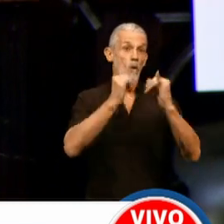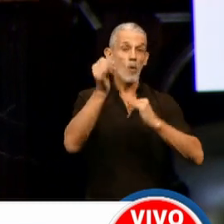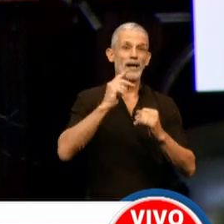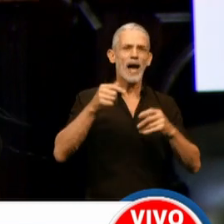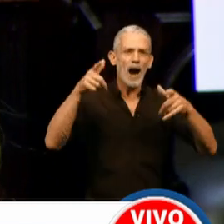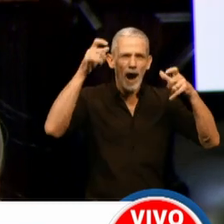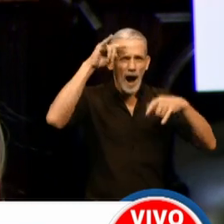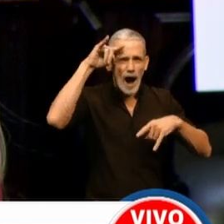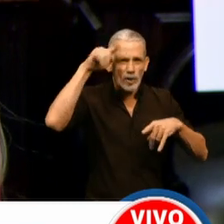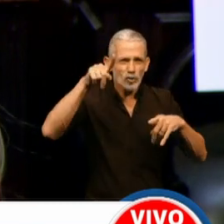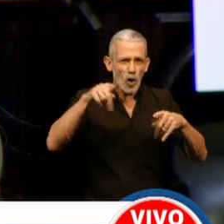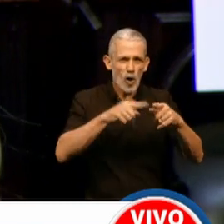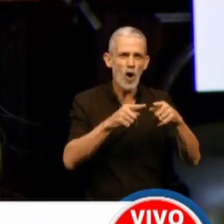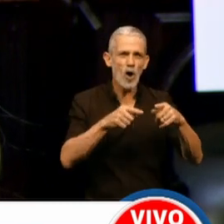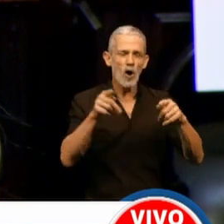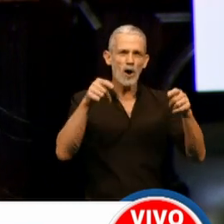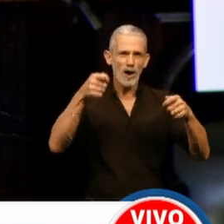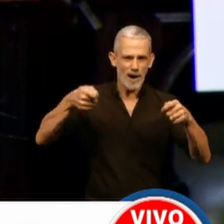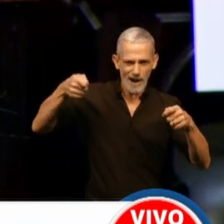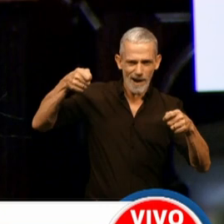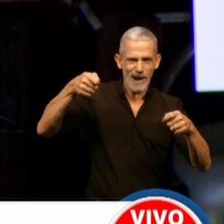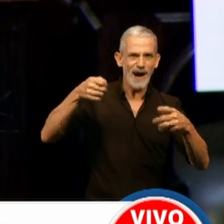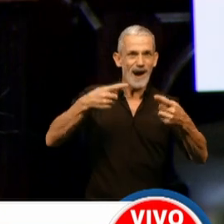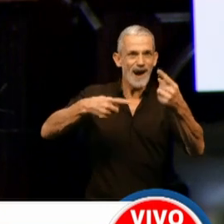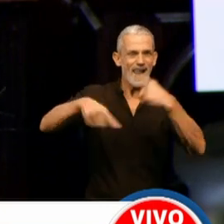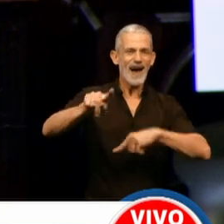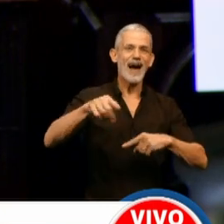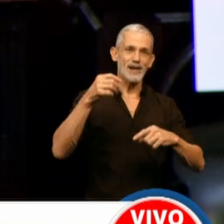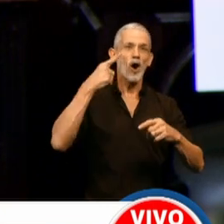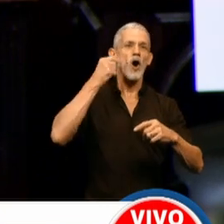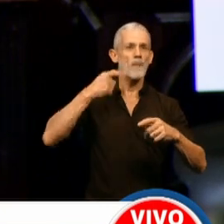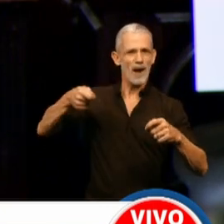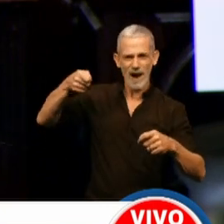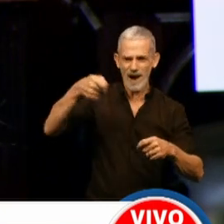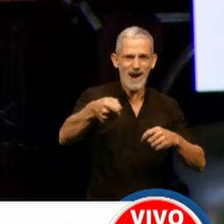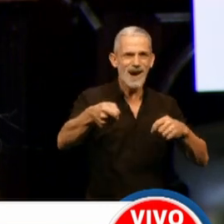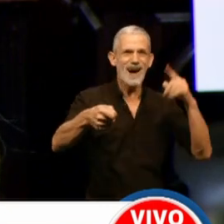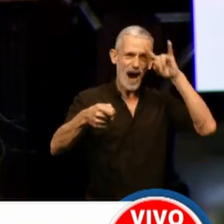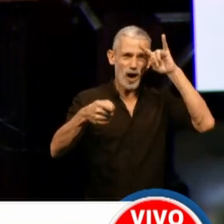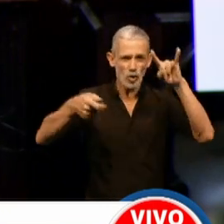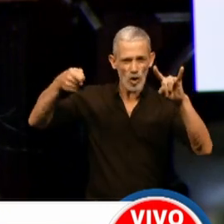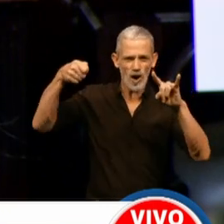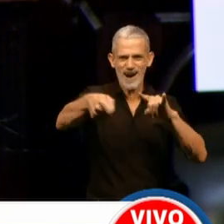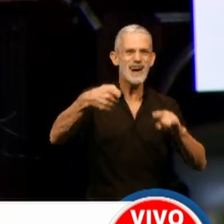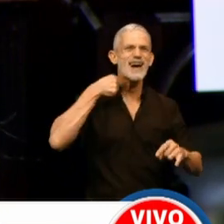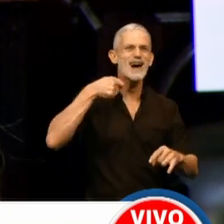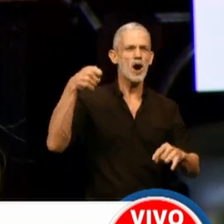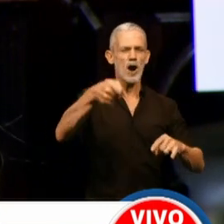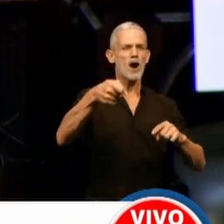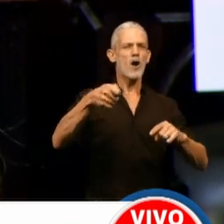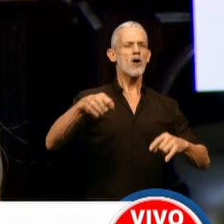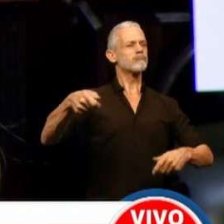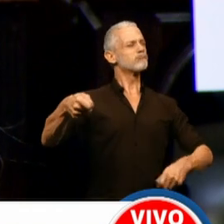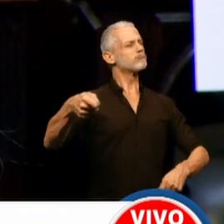toro le clava la espada en la sien el torero le clava la espada en la cena al toro y hace el recorrido entre el